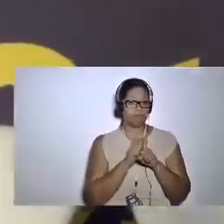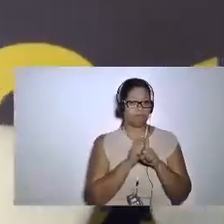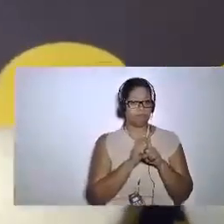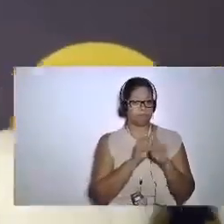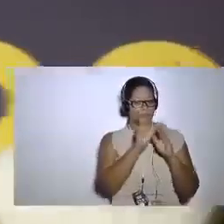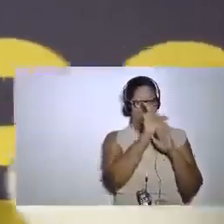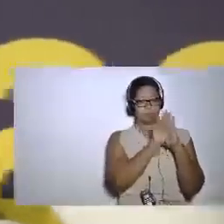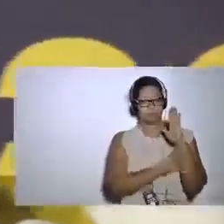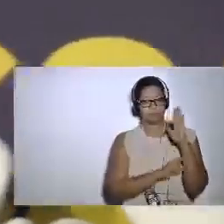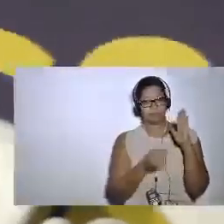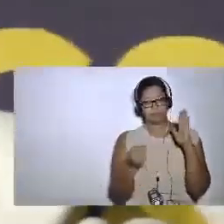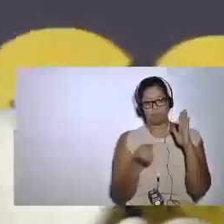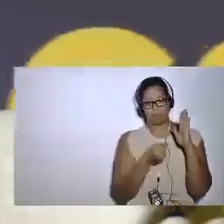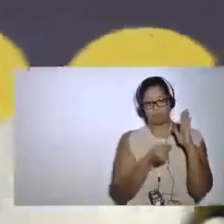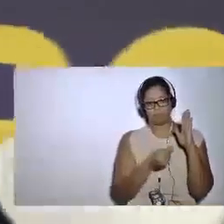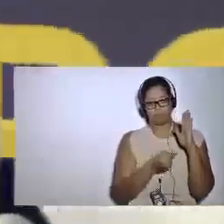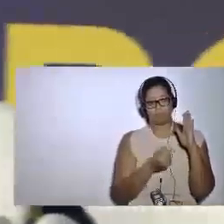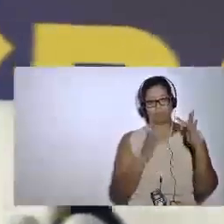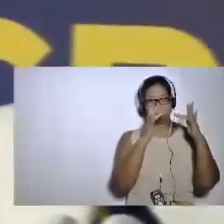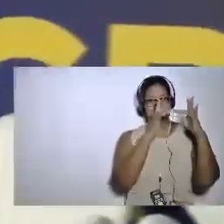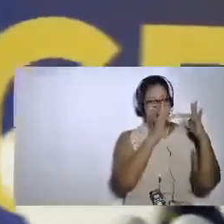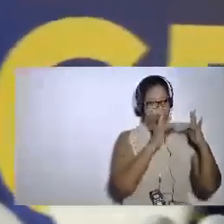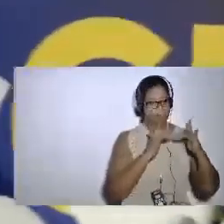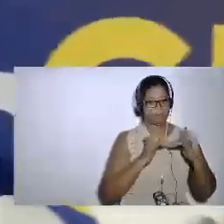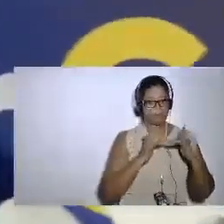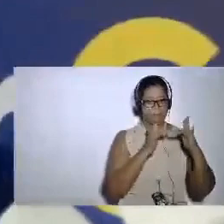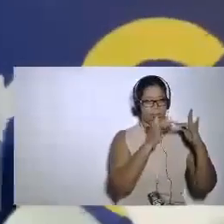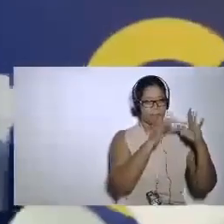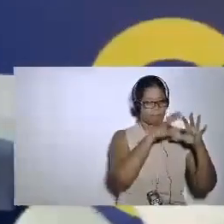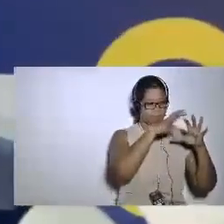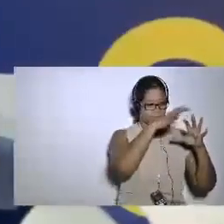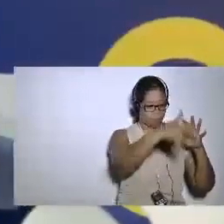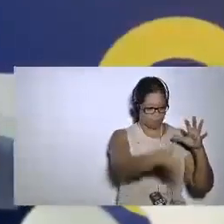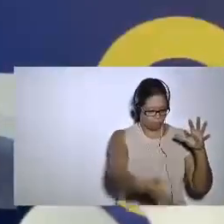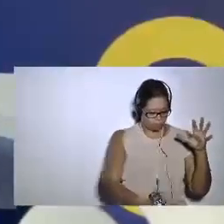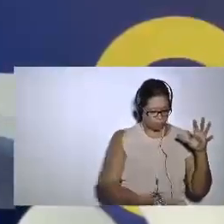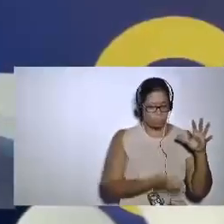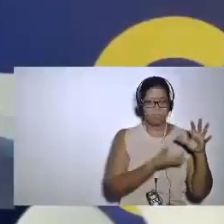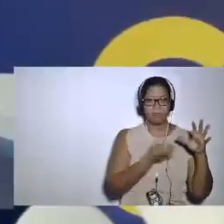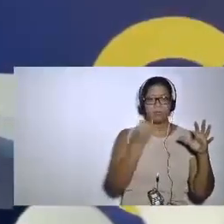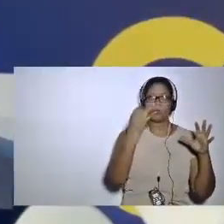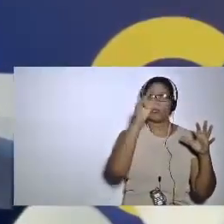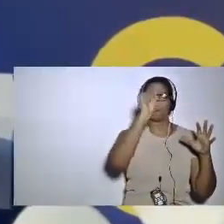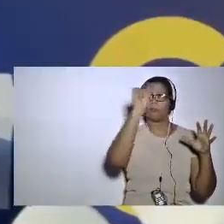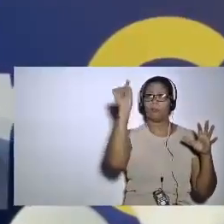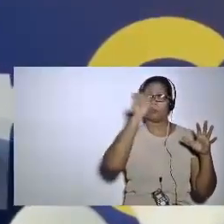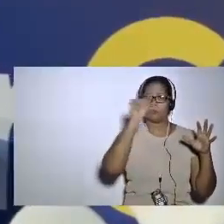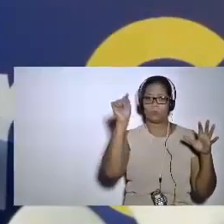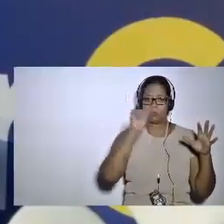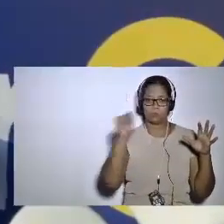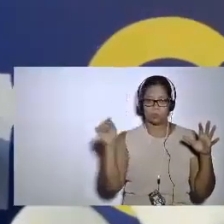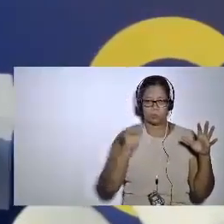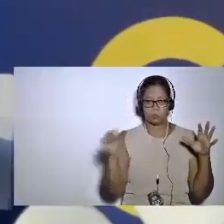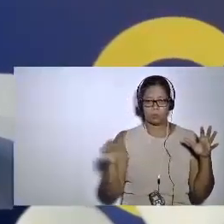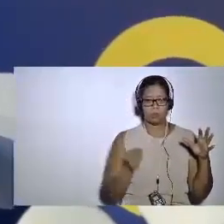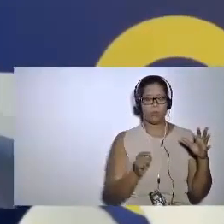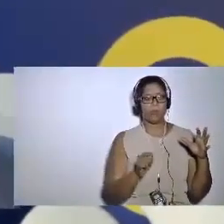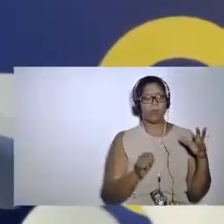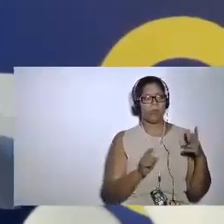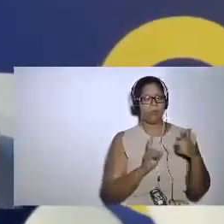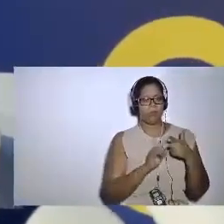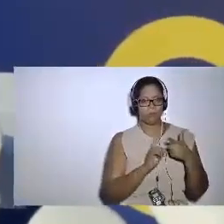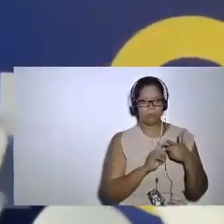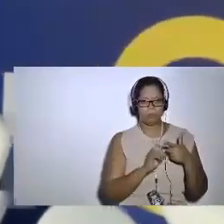Hay también una lista de presentaciones con el índice de conectividad con las